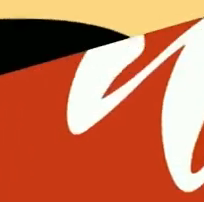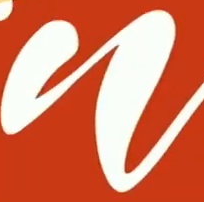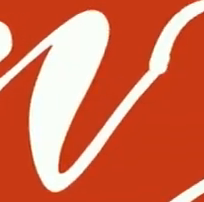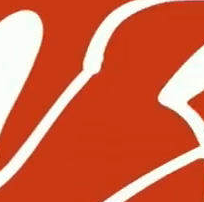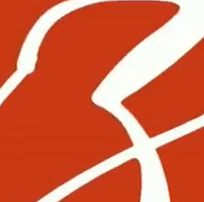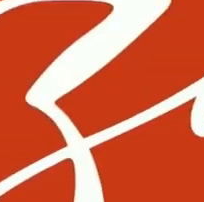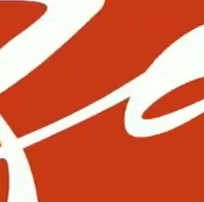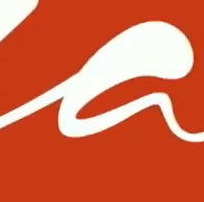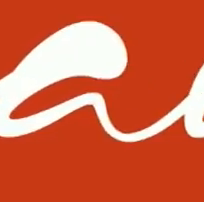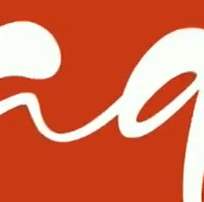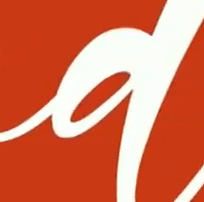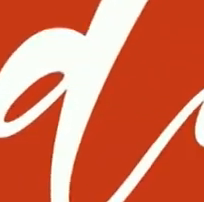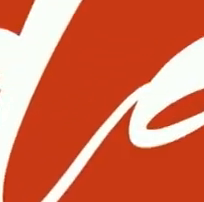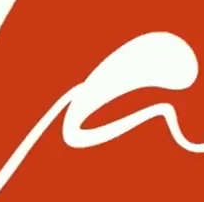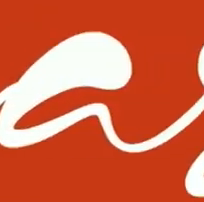2